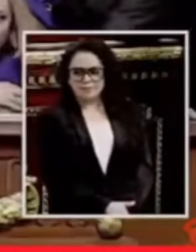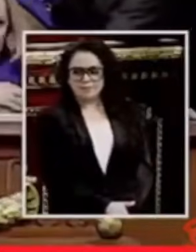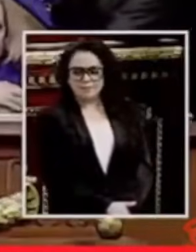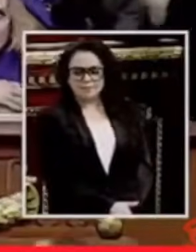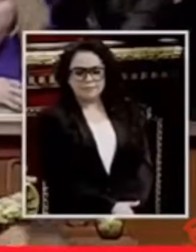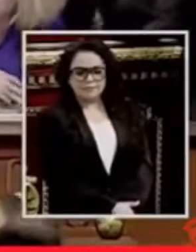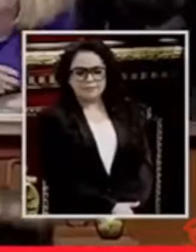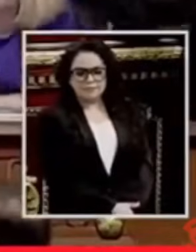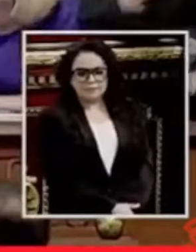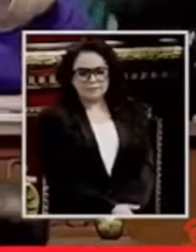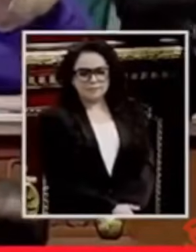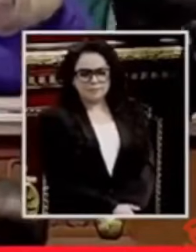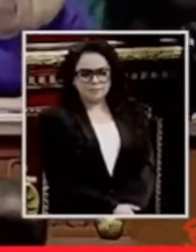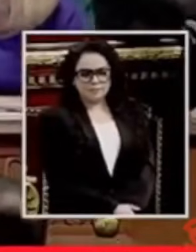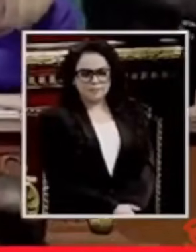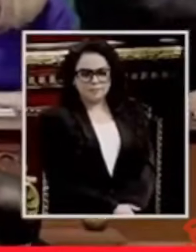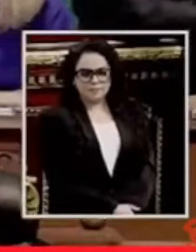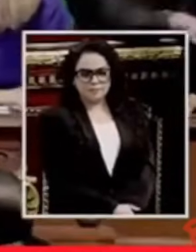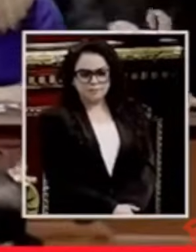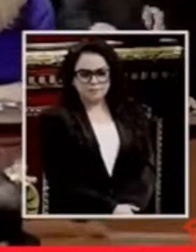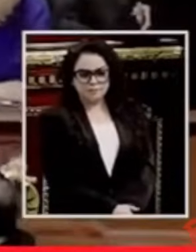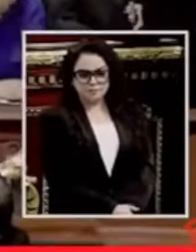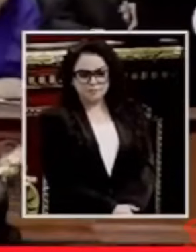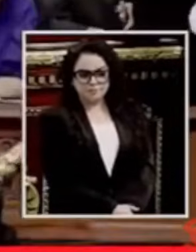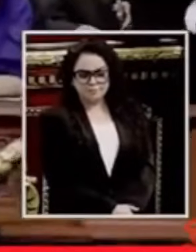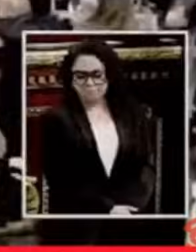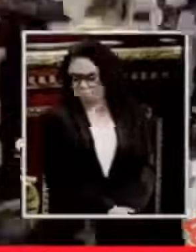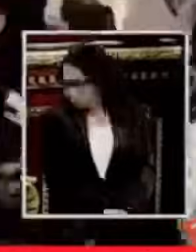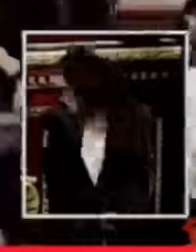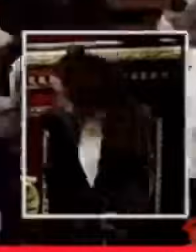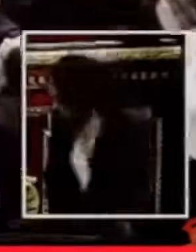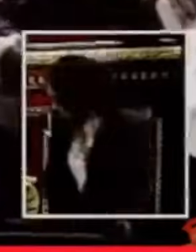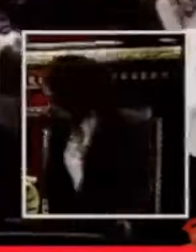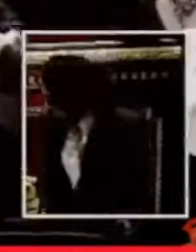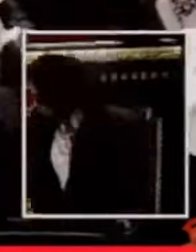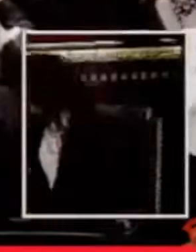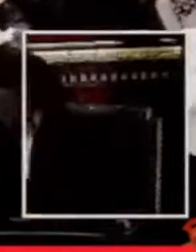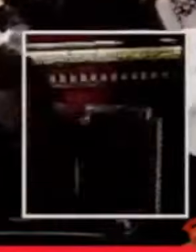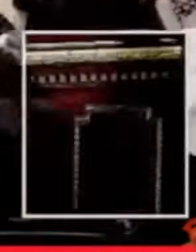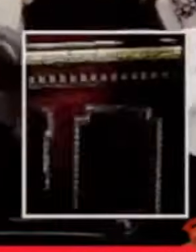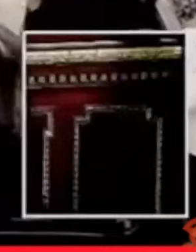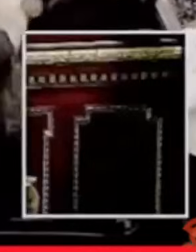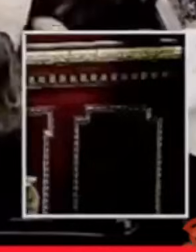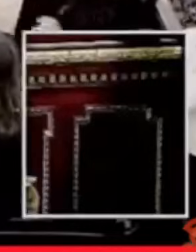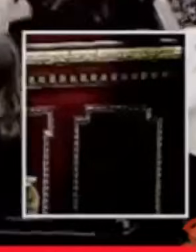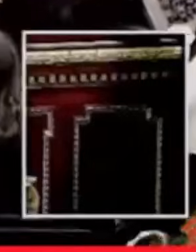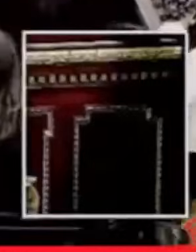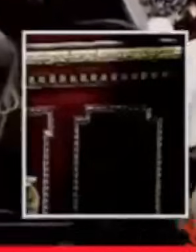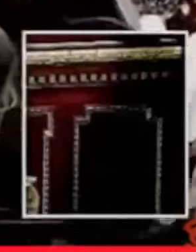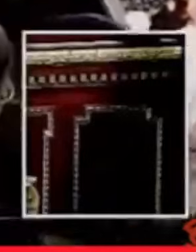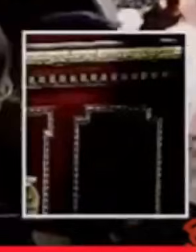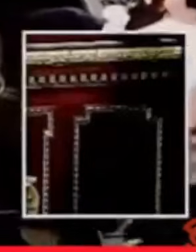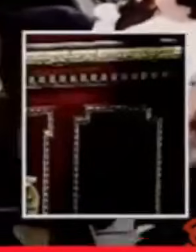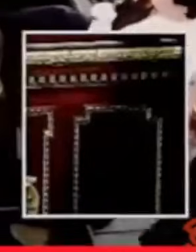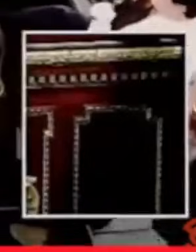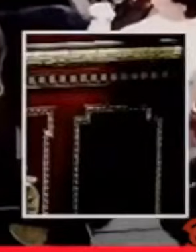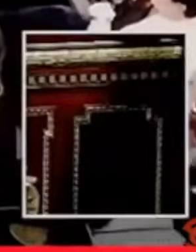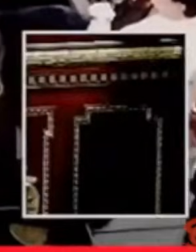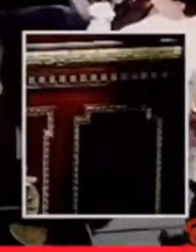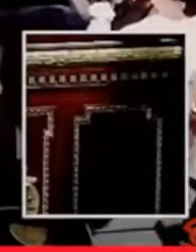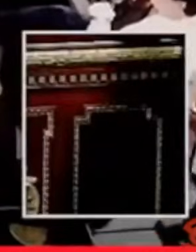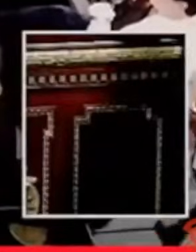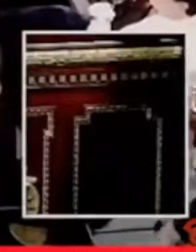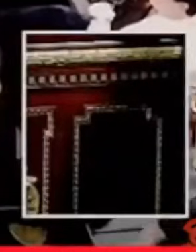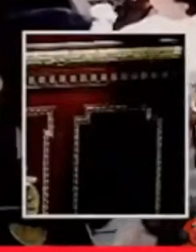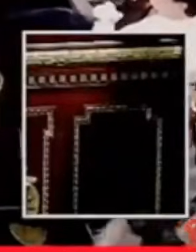también quiero decir que durante este año de legislatura, nosotras y nosotros somos el grupo mayoritario en el Congreso. Tenemos mayoría